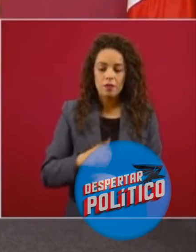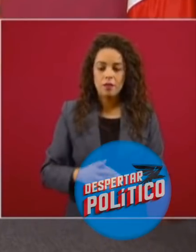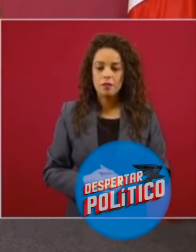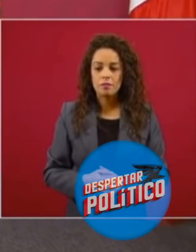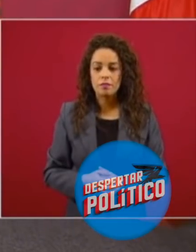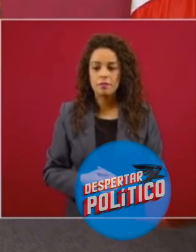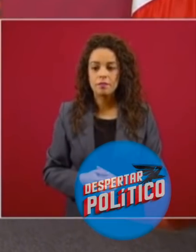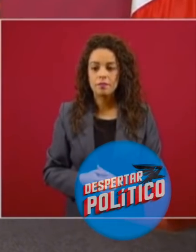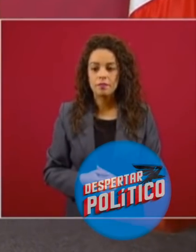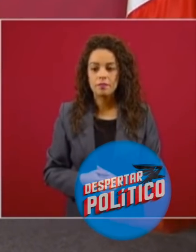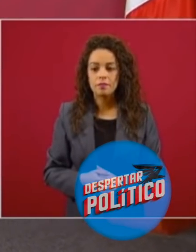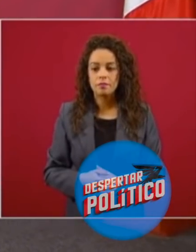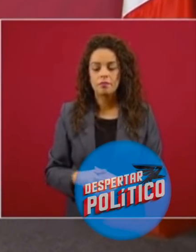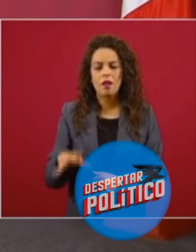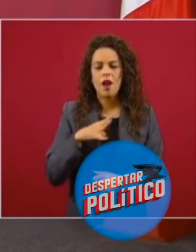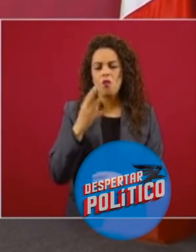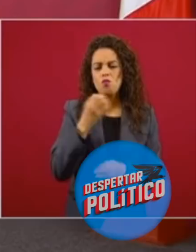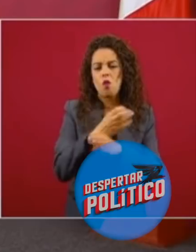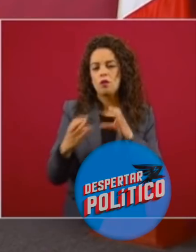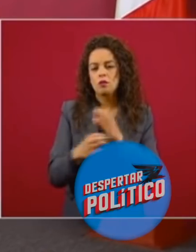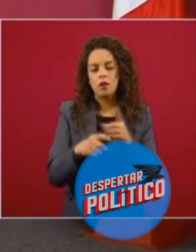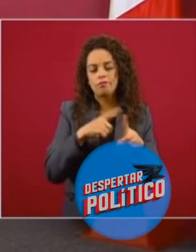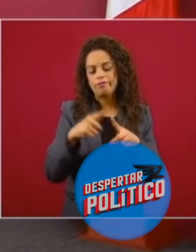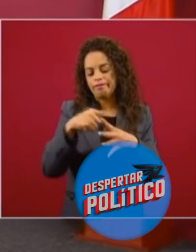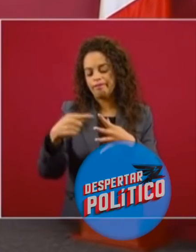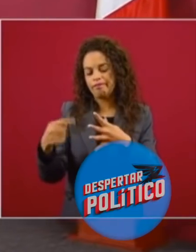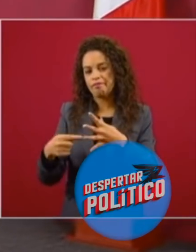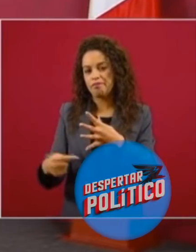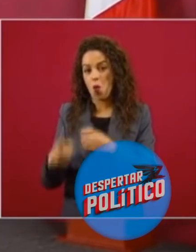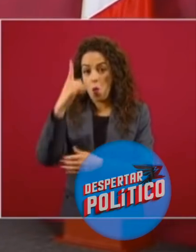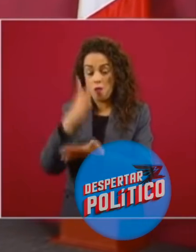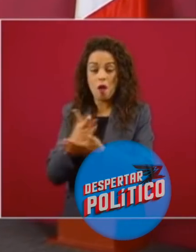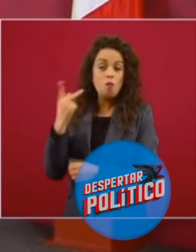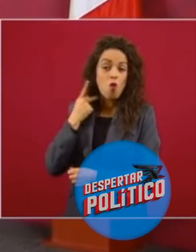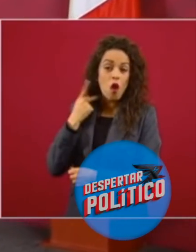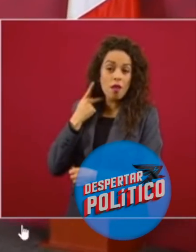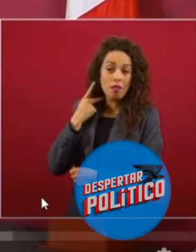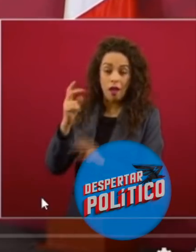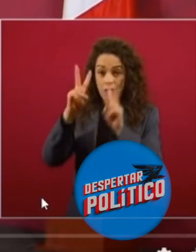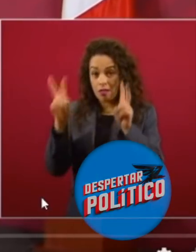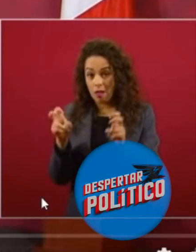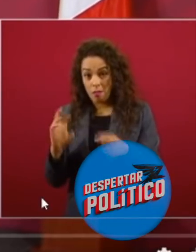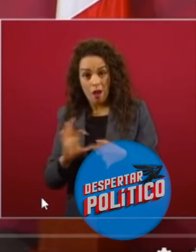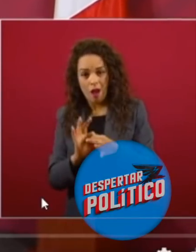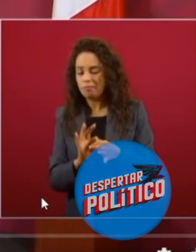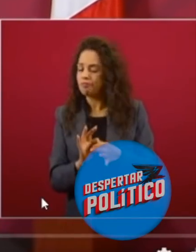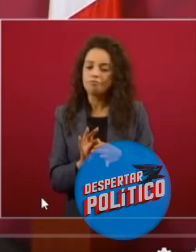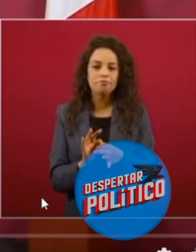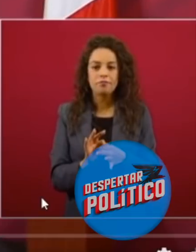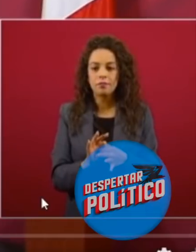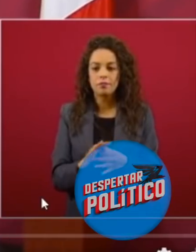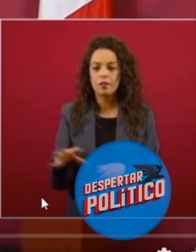intereses, no solo la cuestión política, hay también una especie de